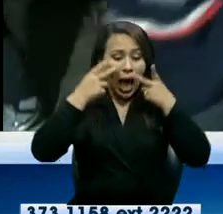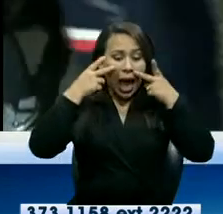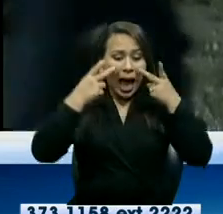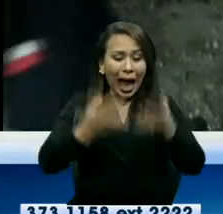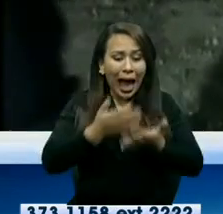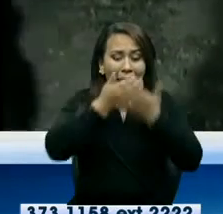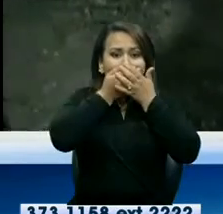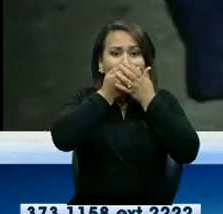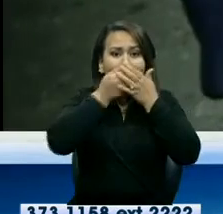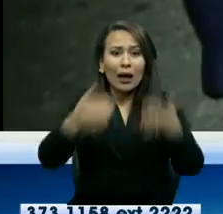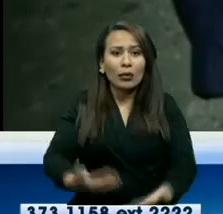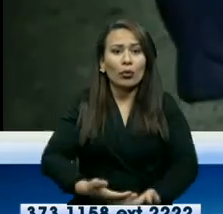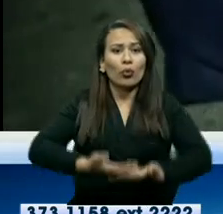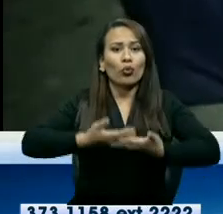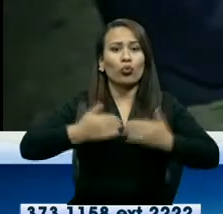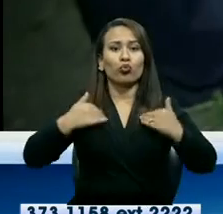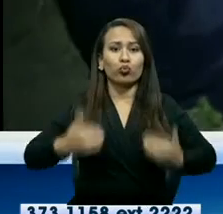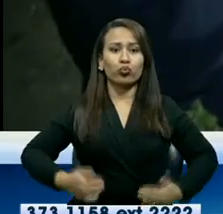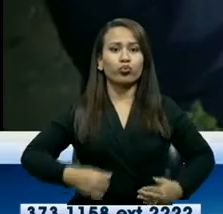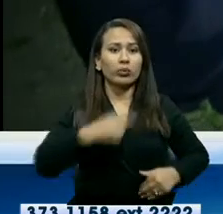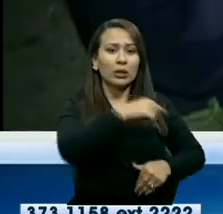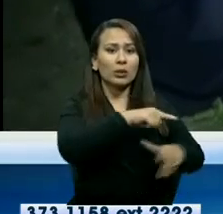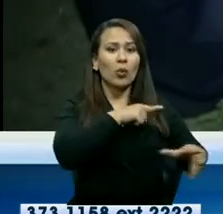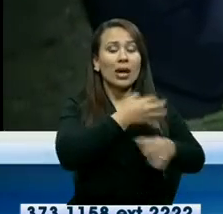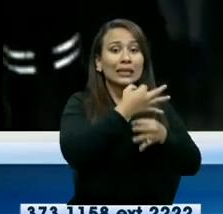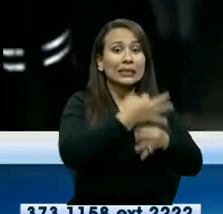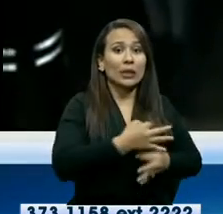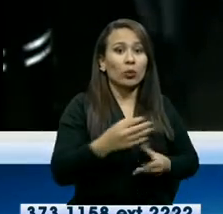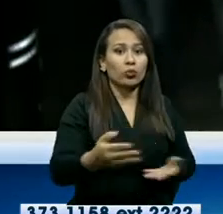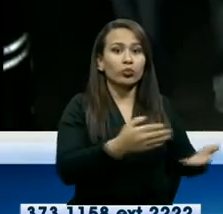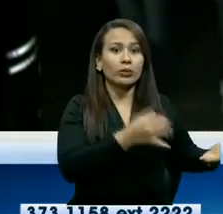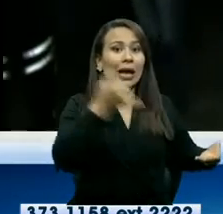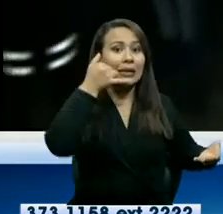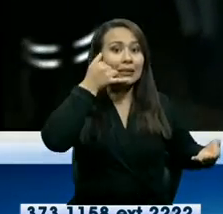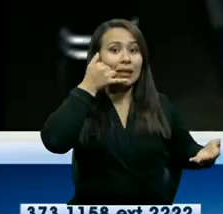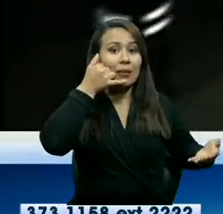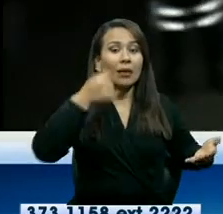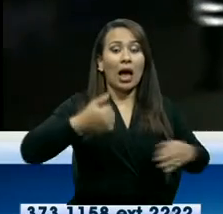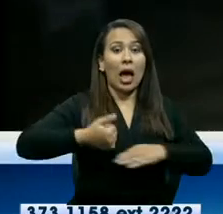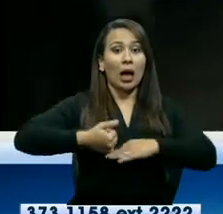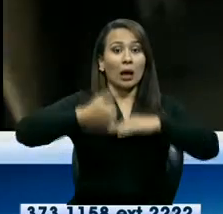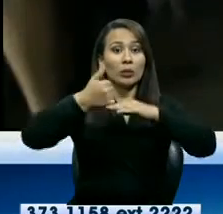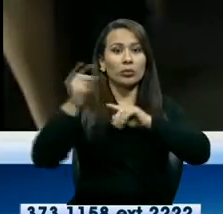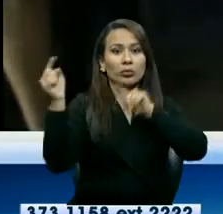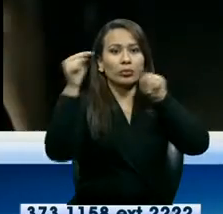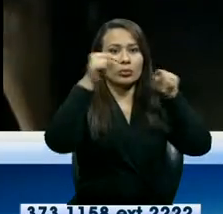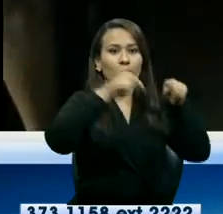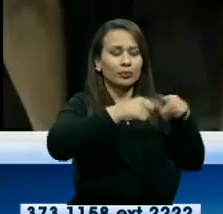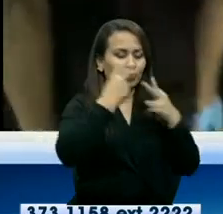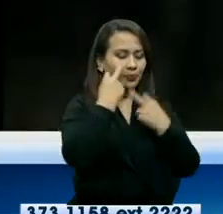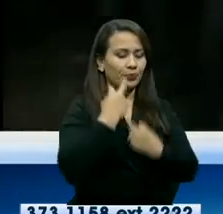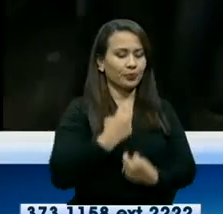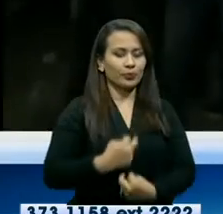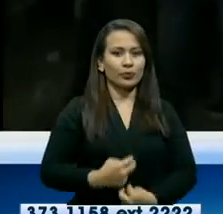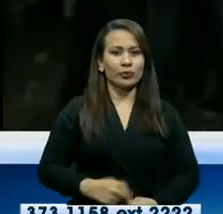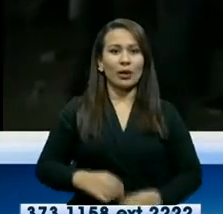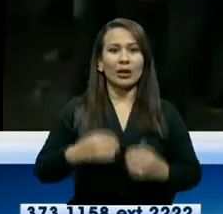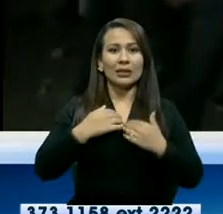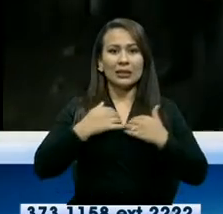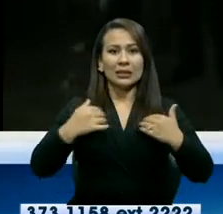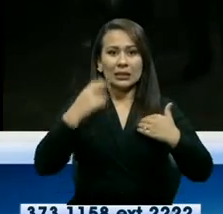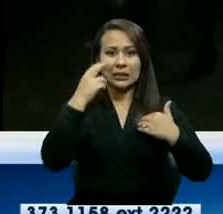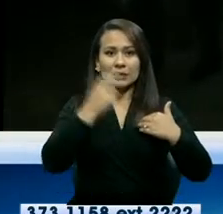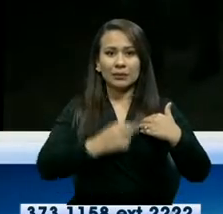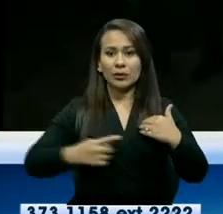el cuerpo y lo llevó hasta una zona segura. De inmediato dieron aviso a las autoridades, quienes se hicieron presentes para realizar las